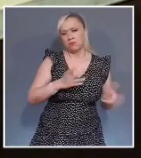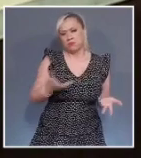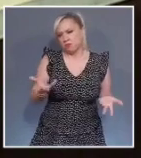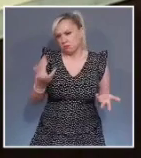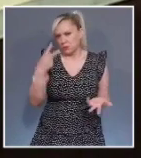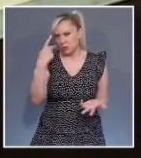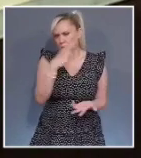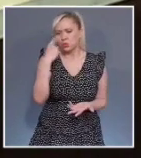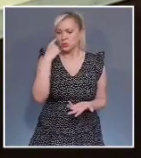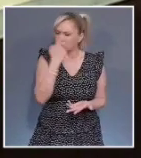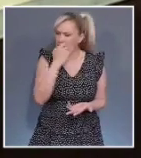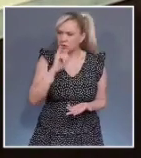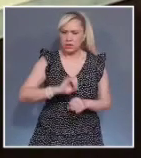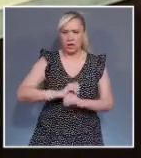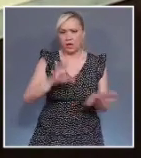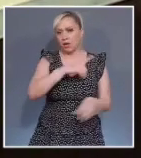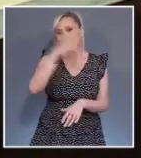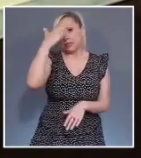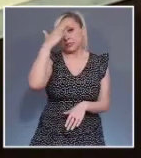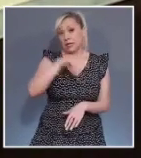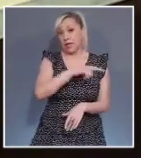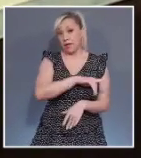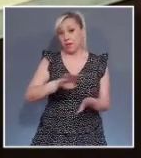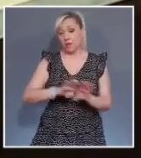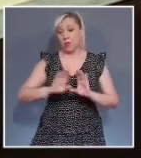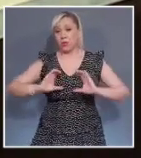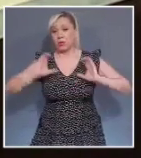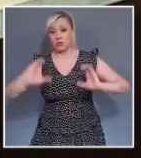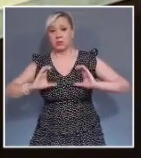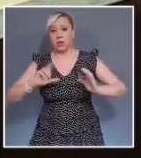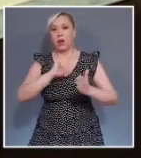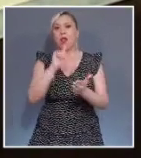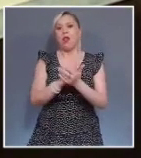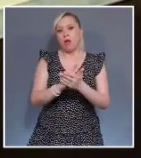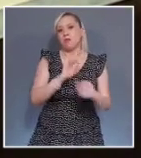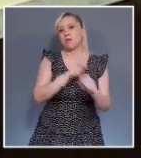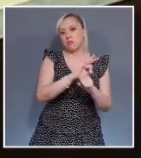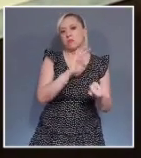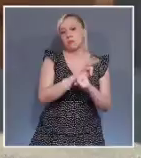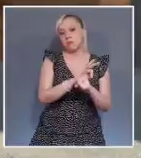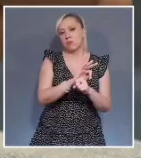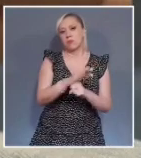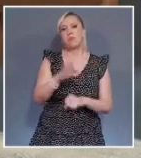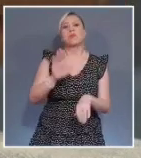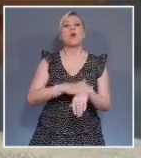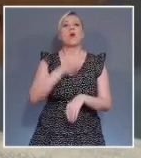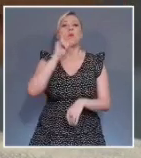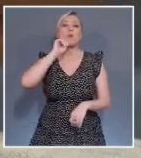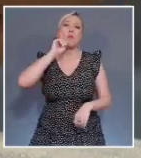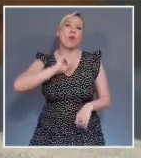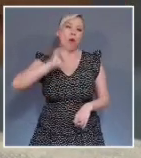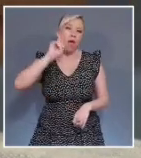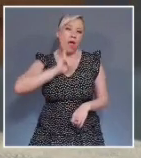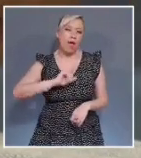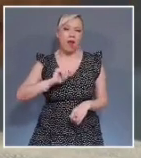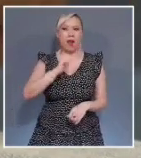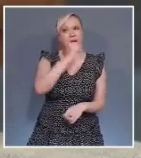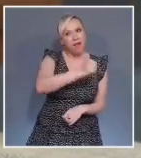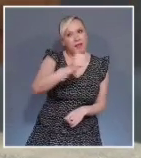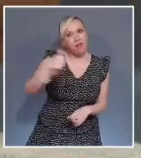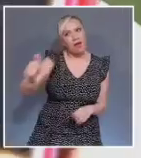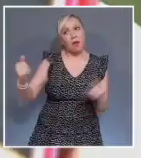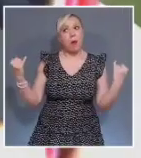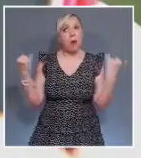efectiva. Agregó que por ello los juzgadores deben aplicar la perspectiva de género para atender este tipo de casos, pues